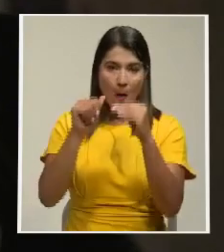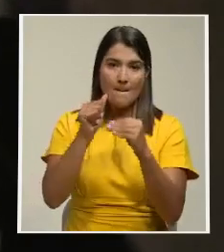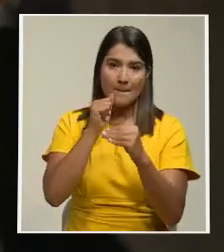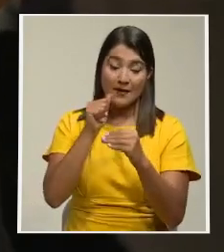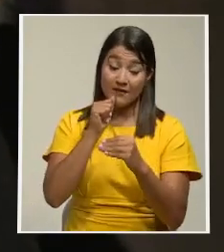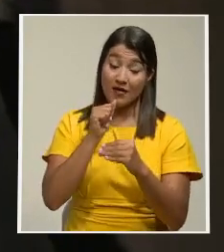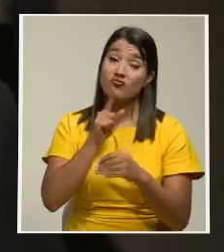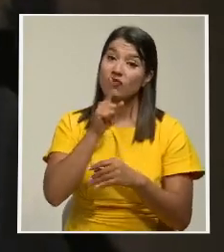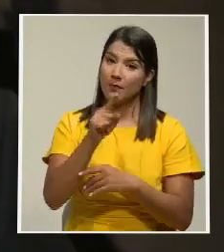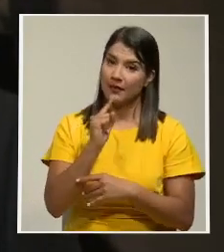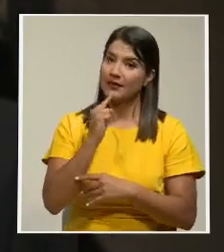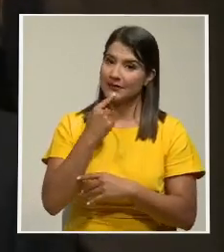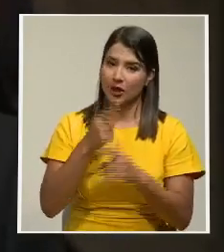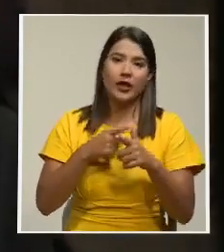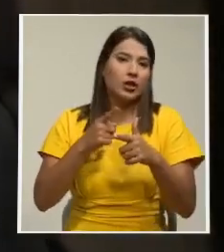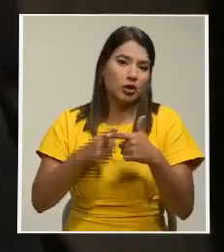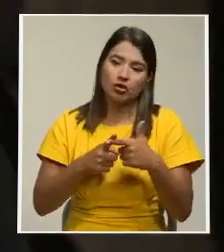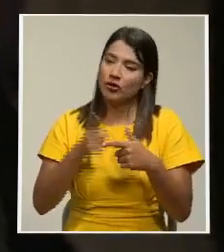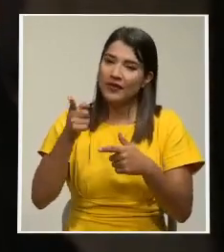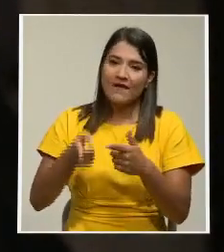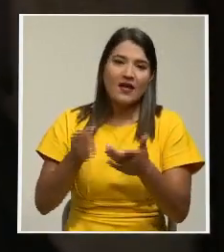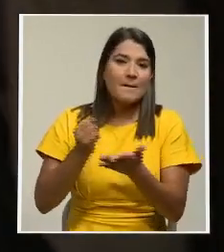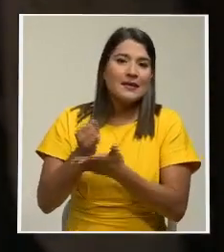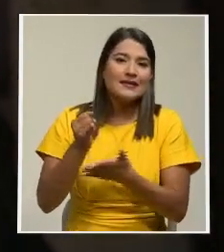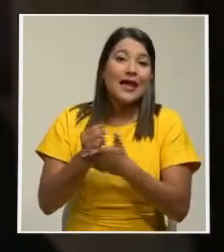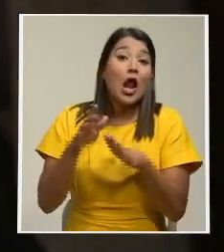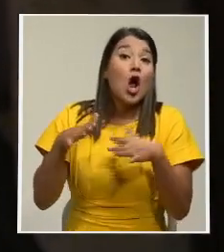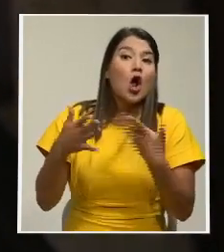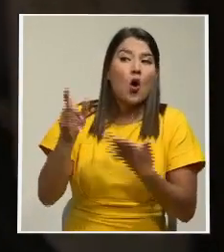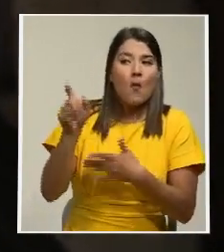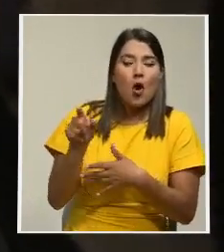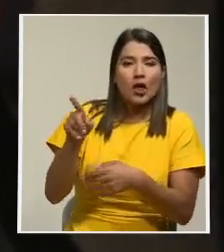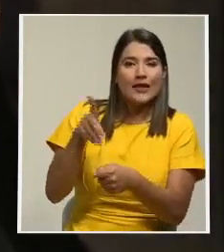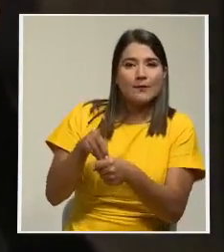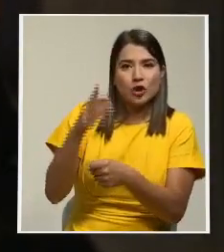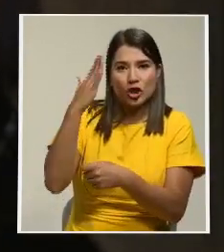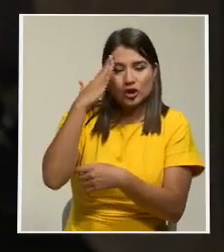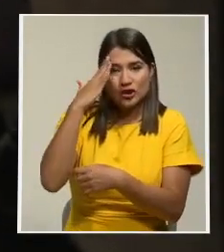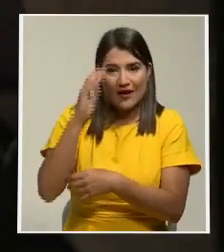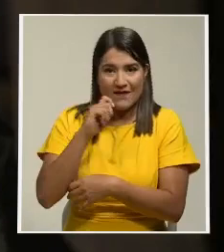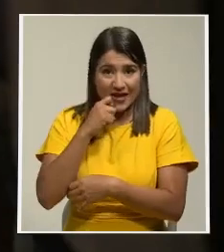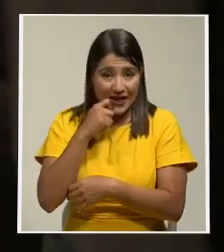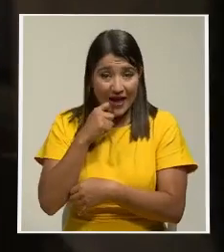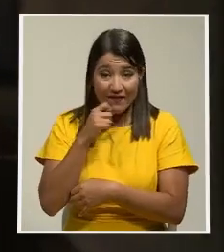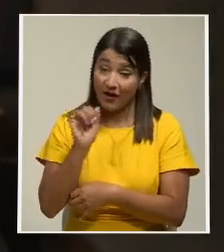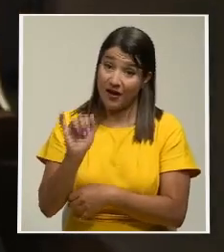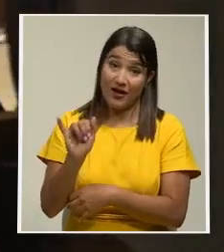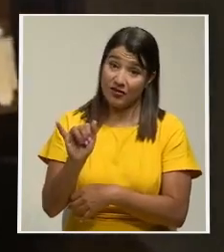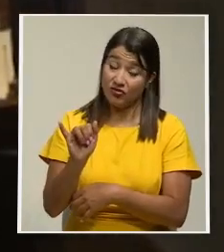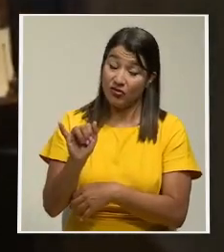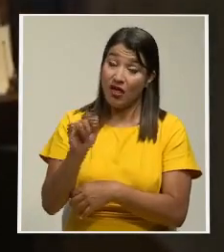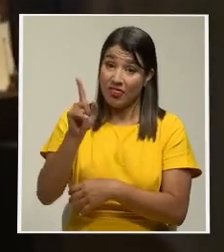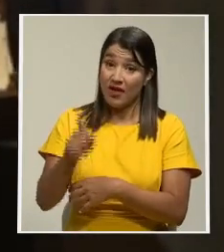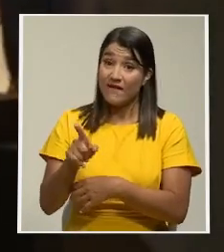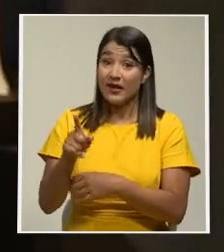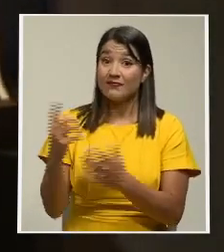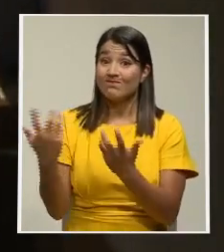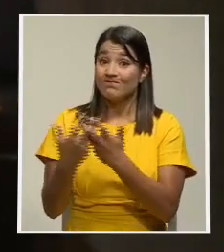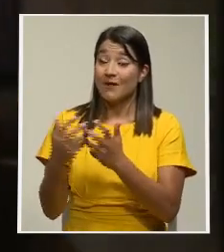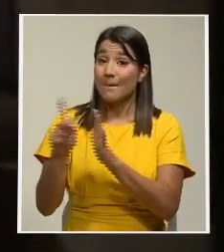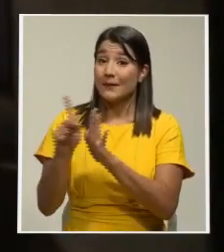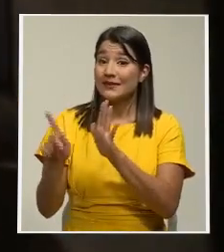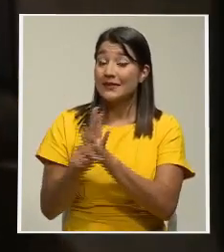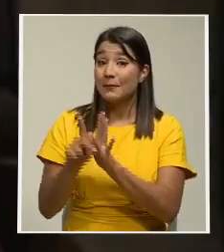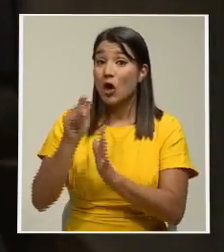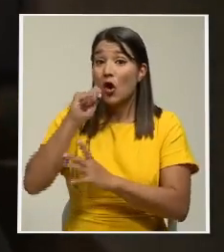y la Fiscalía debe investigar cómo llegó a manos de don Dragos una información que está sujeta también a un principio de confidencialidad. Al final de cuentas estamos hablando de lo